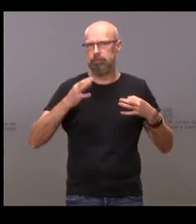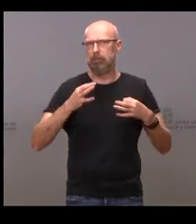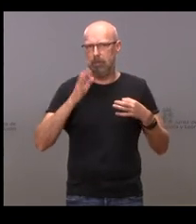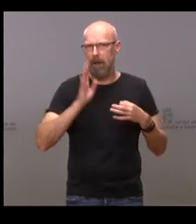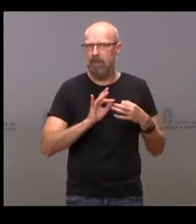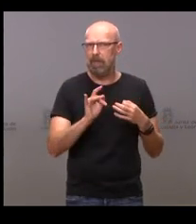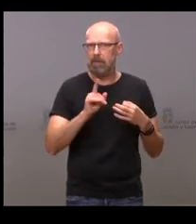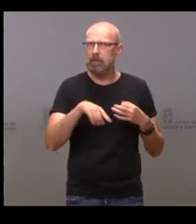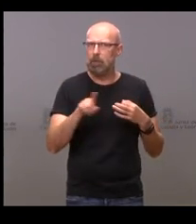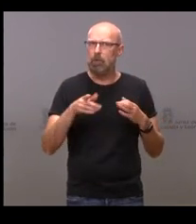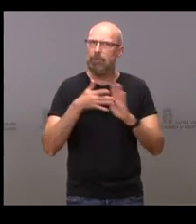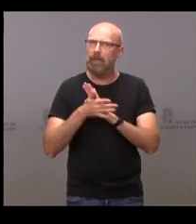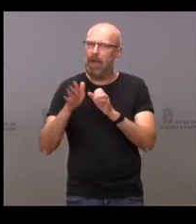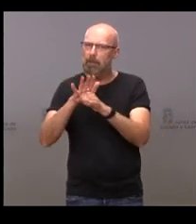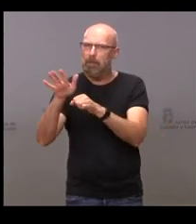no se cubrirían?